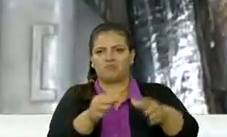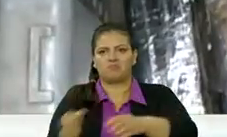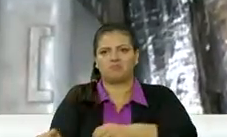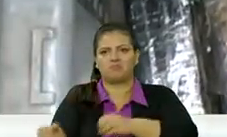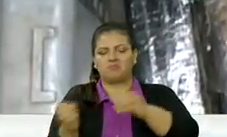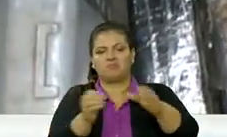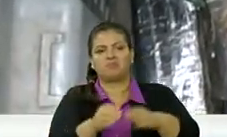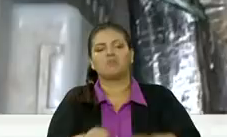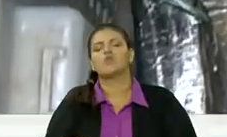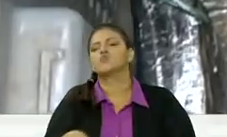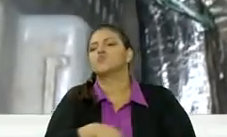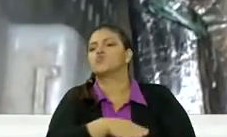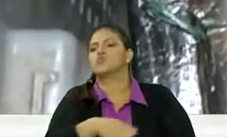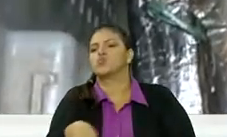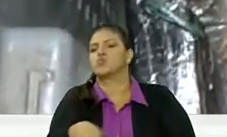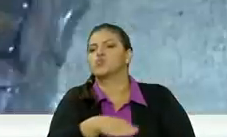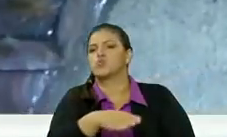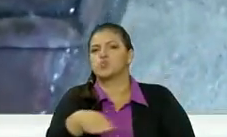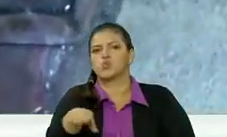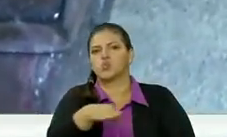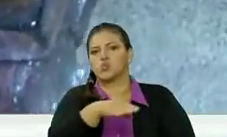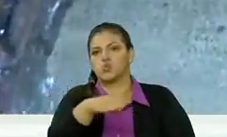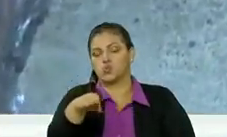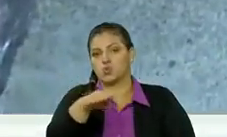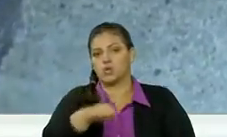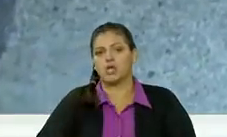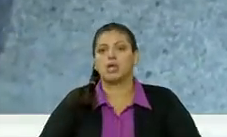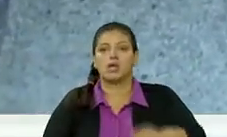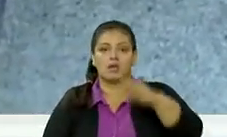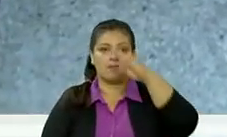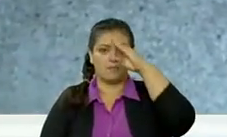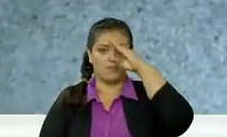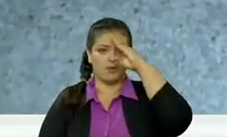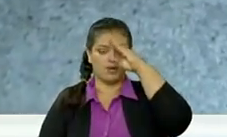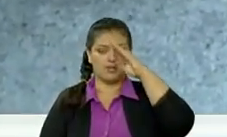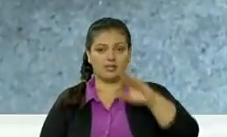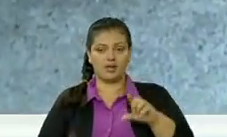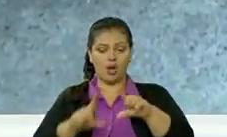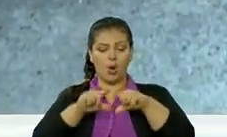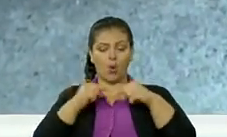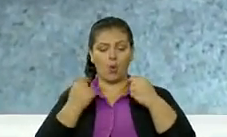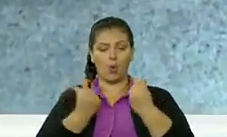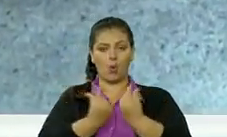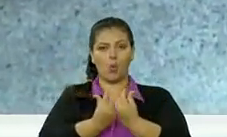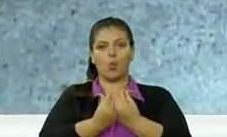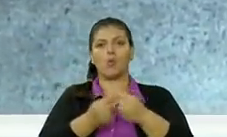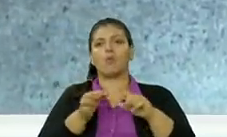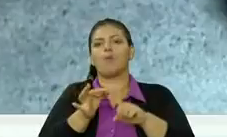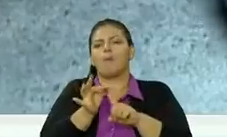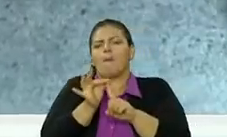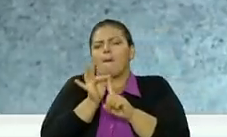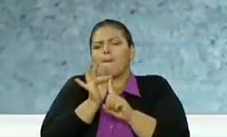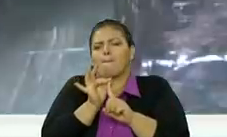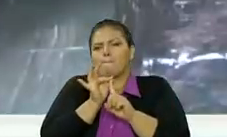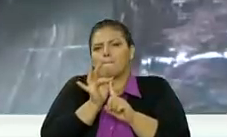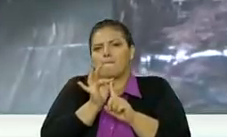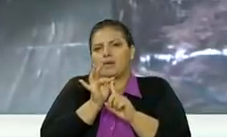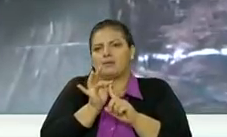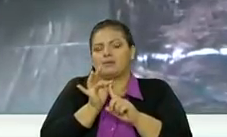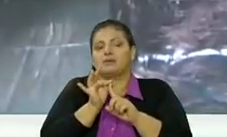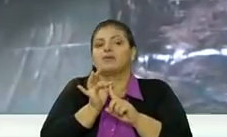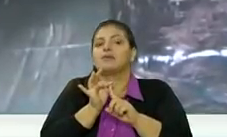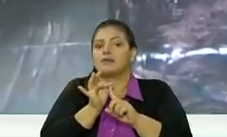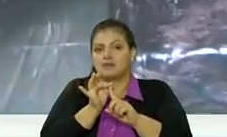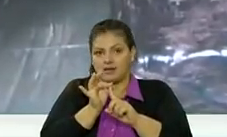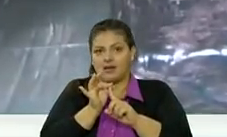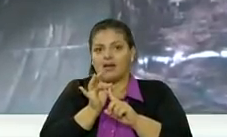y en gavetas fueron decomisados por agentes de la Unidad de Inteligencia Antinarcóticos con Coordinación Europea de la